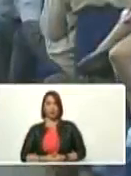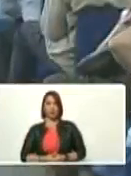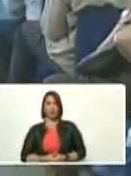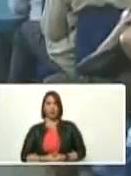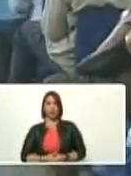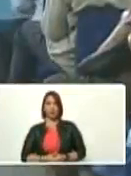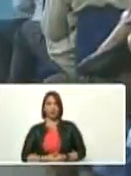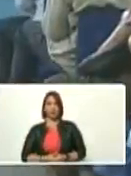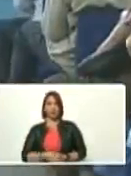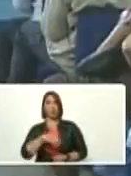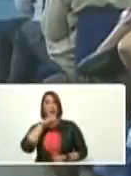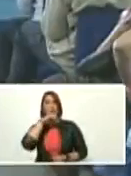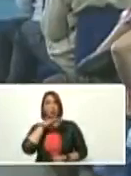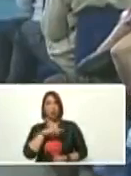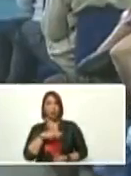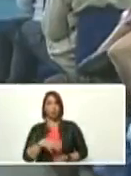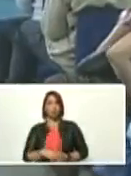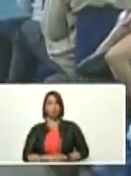La historia,